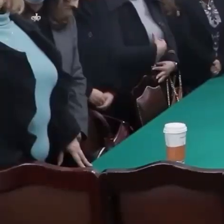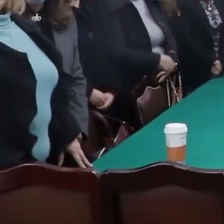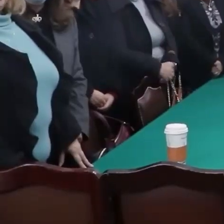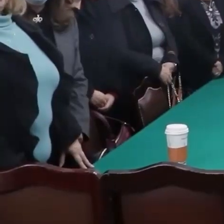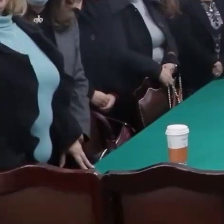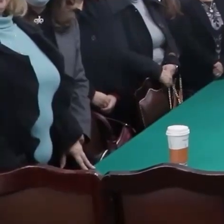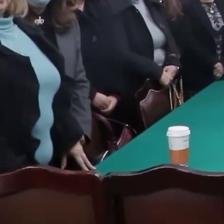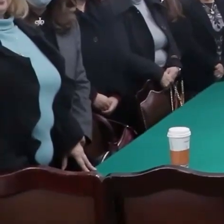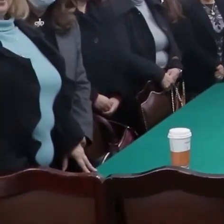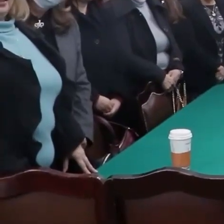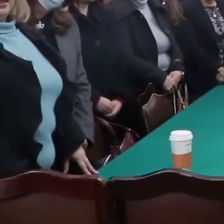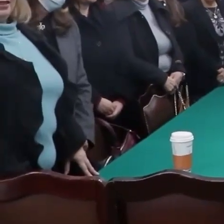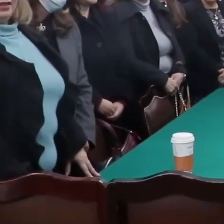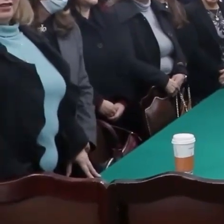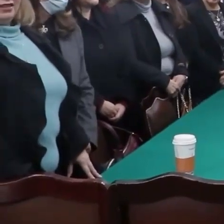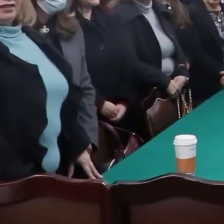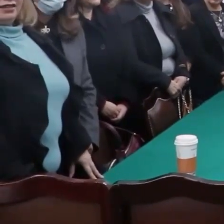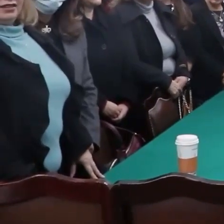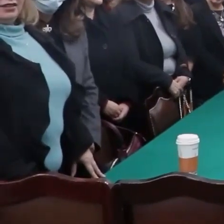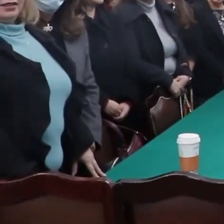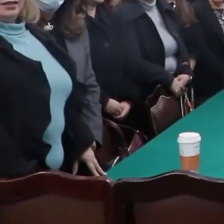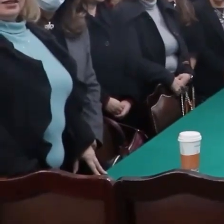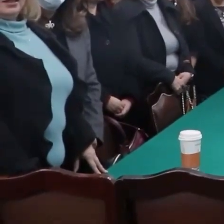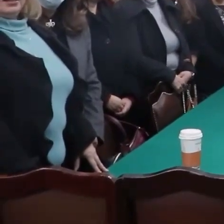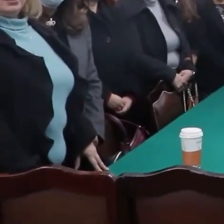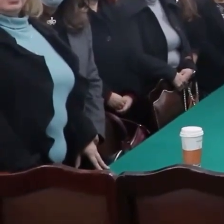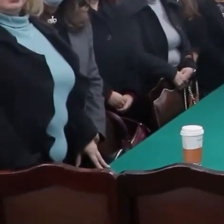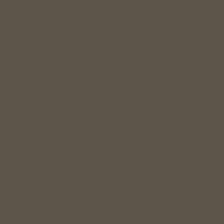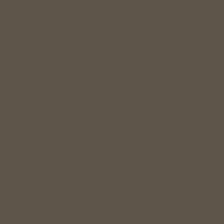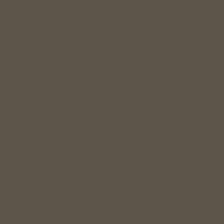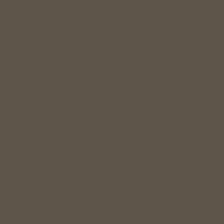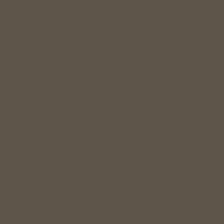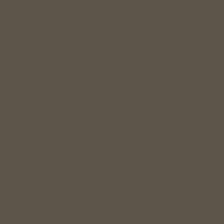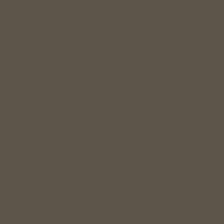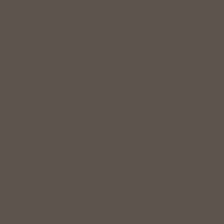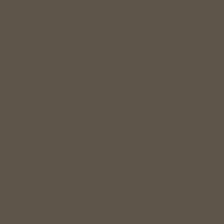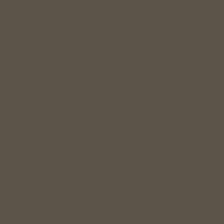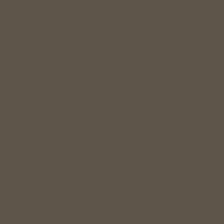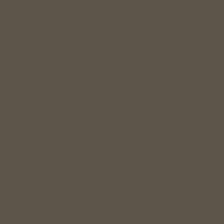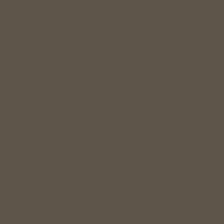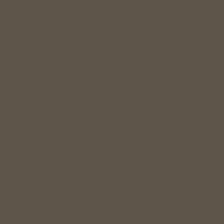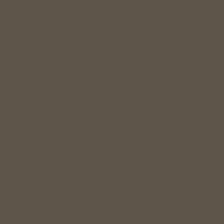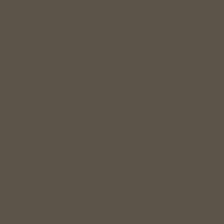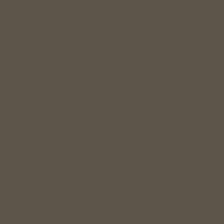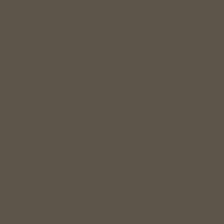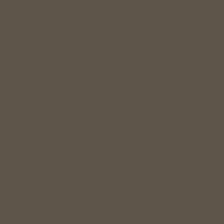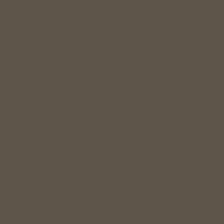es justamente a lo cual los ciudadanos acuden a los tribunales. Congreso de la Ciudad de